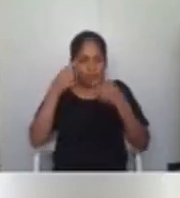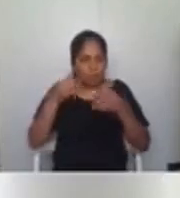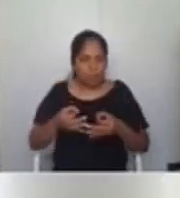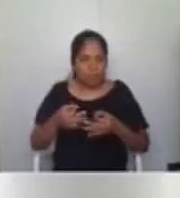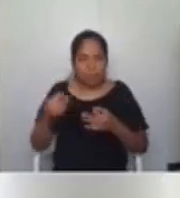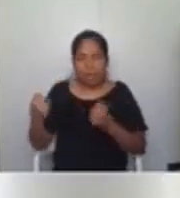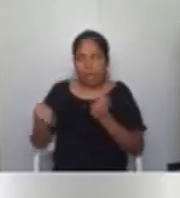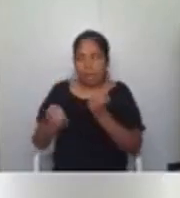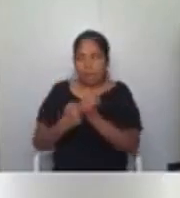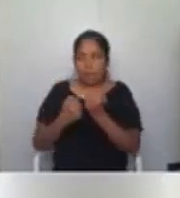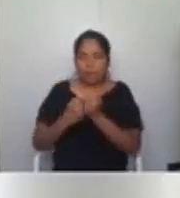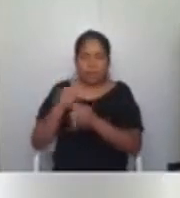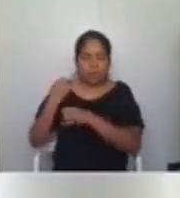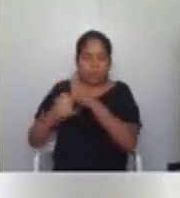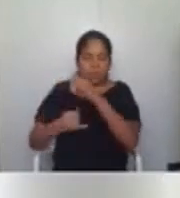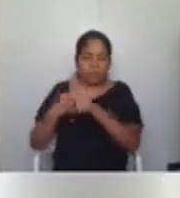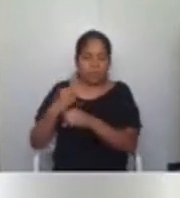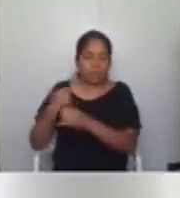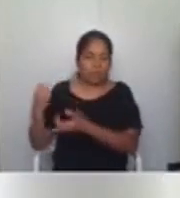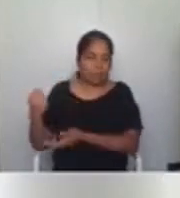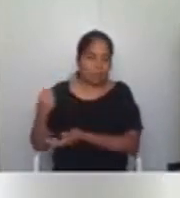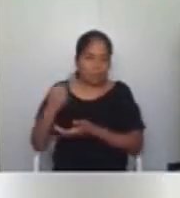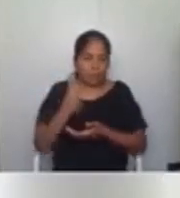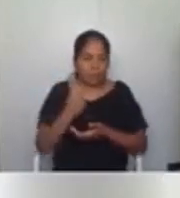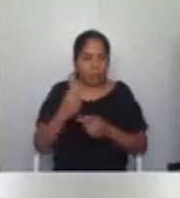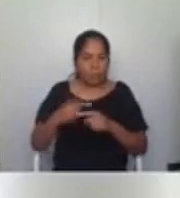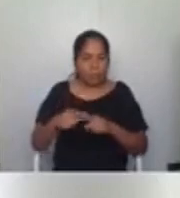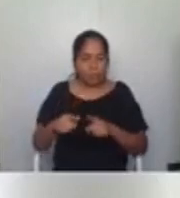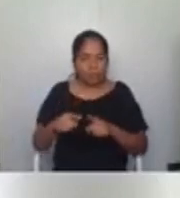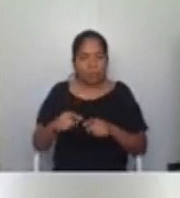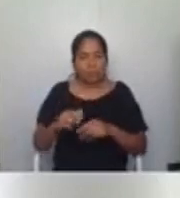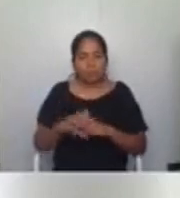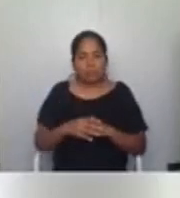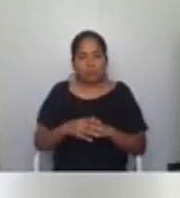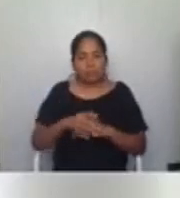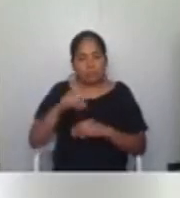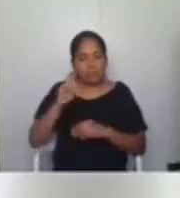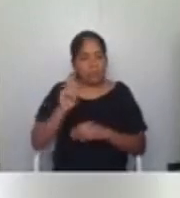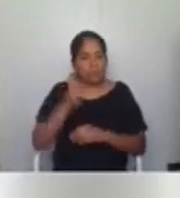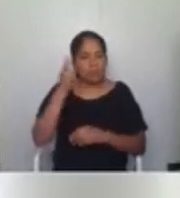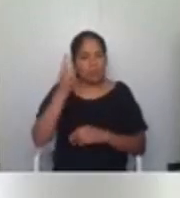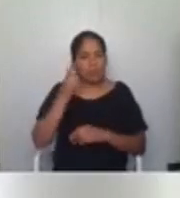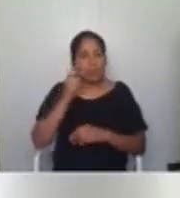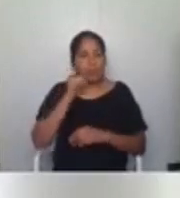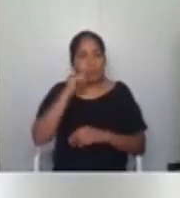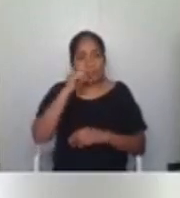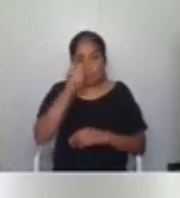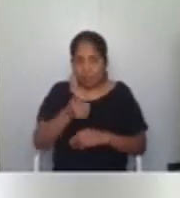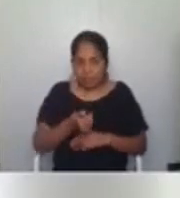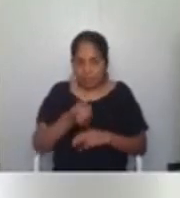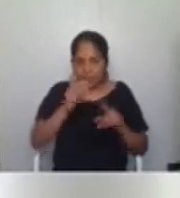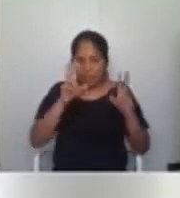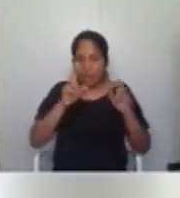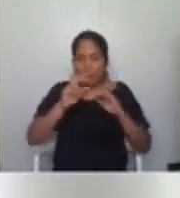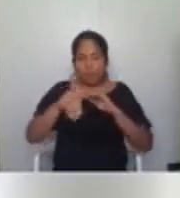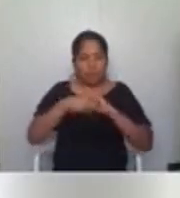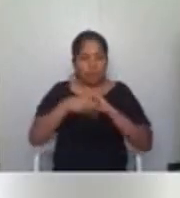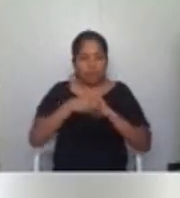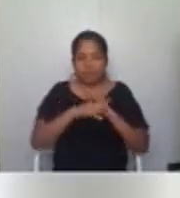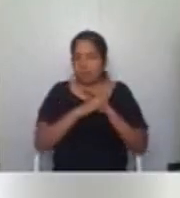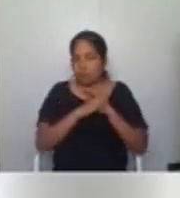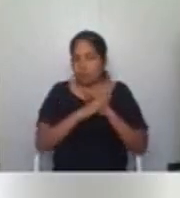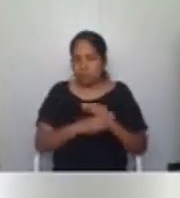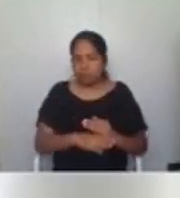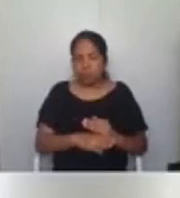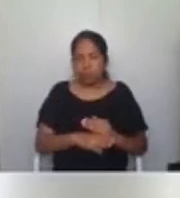internacional y tenemos que primero salir el día de mañana del tema de corrupción, ¿ya? Mañana agendamos corrupción, pero la siguiente